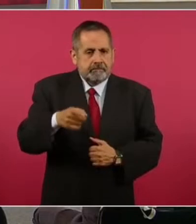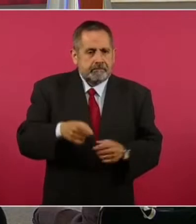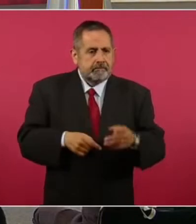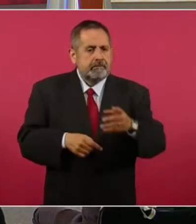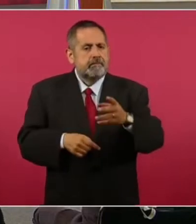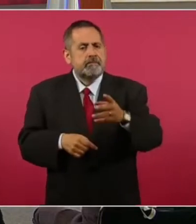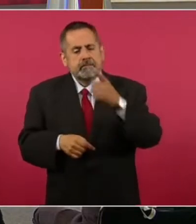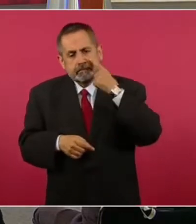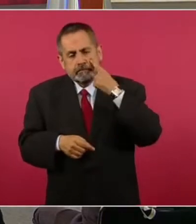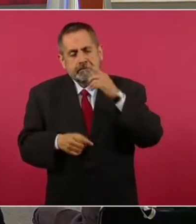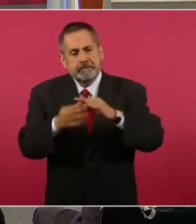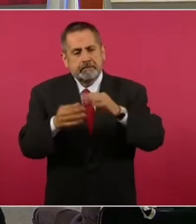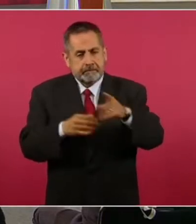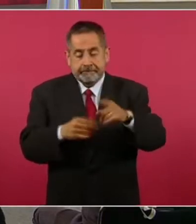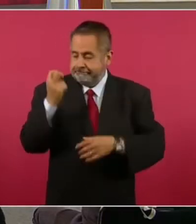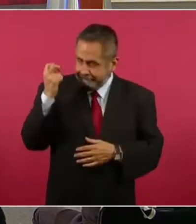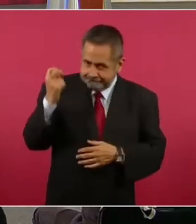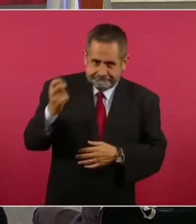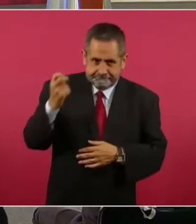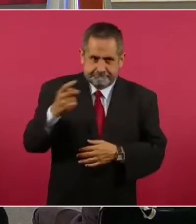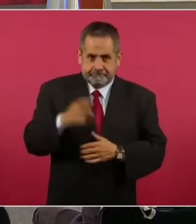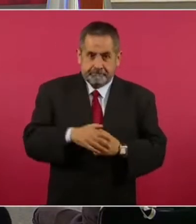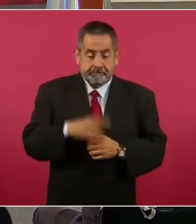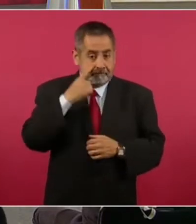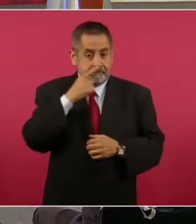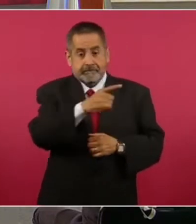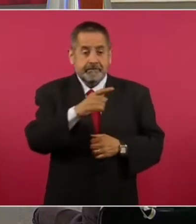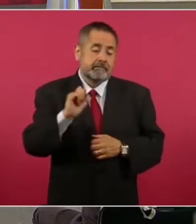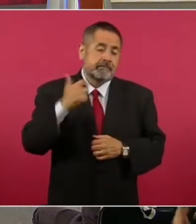Esto, miren, este es Calderón.